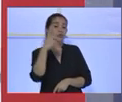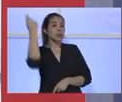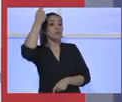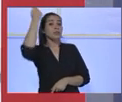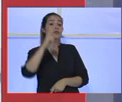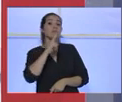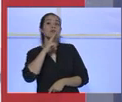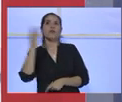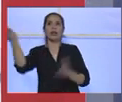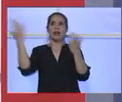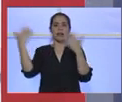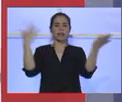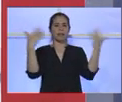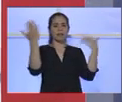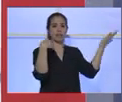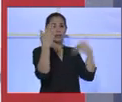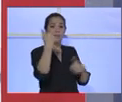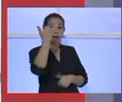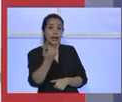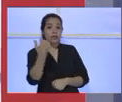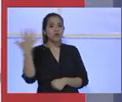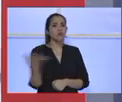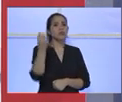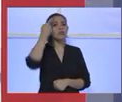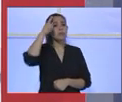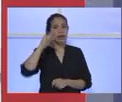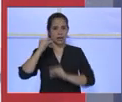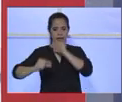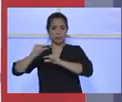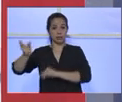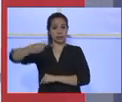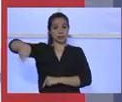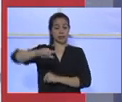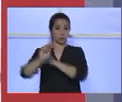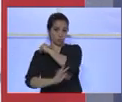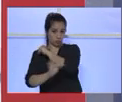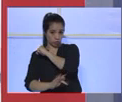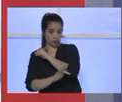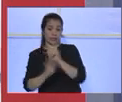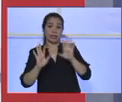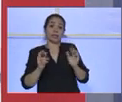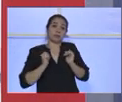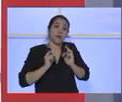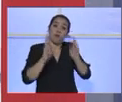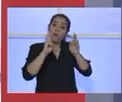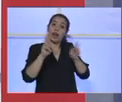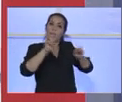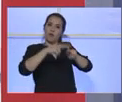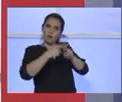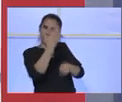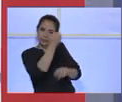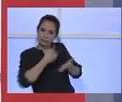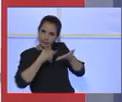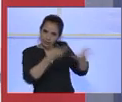vamos a utilizarlos para la formación de las personas y bueno, espero que nos inviten de nuevo porque nuestra